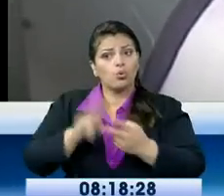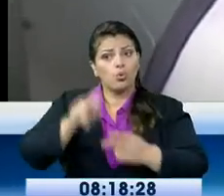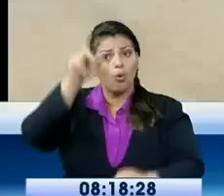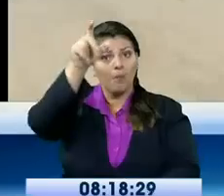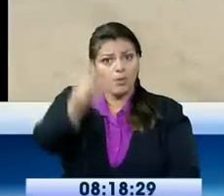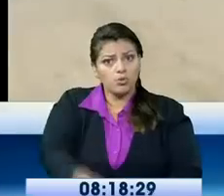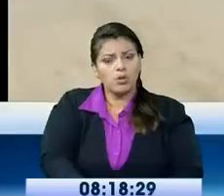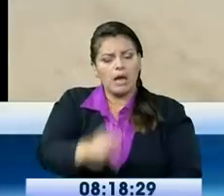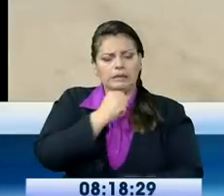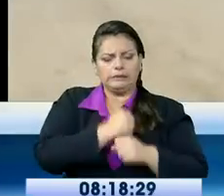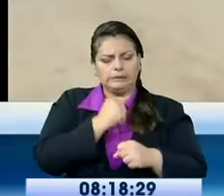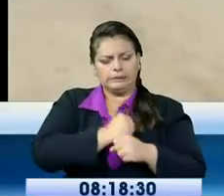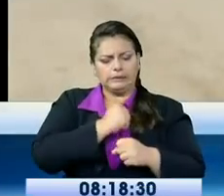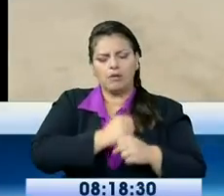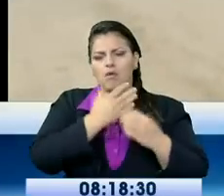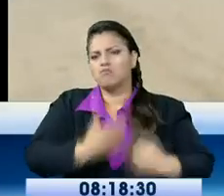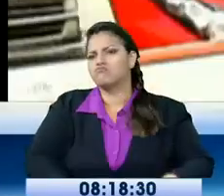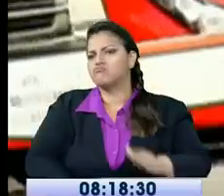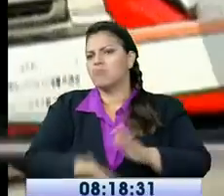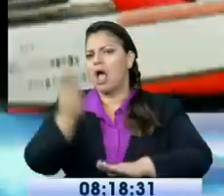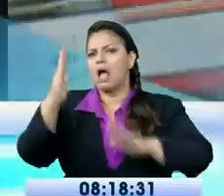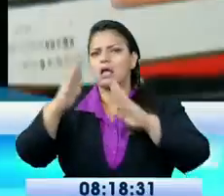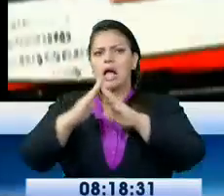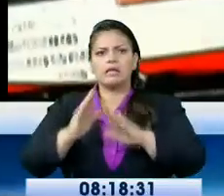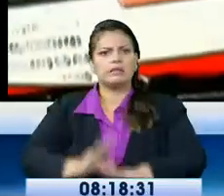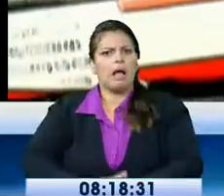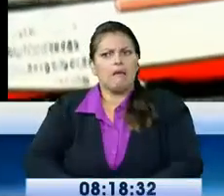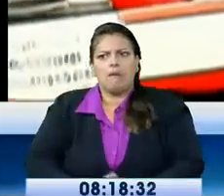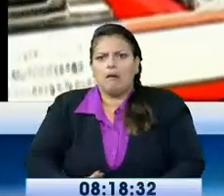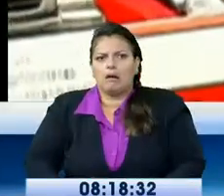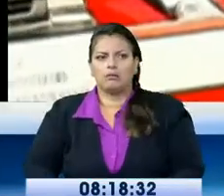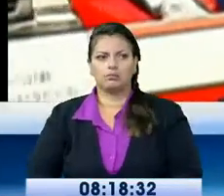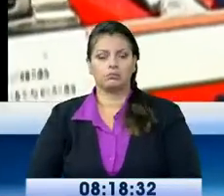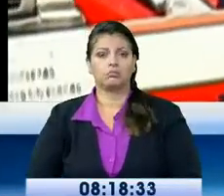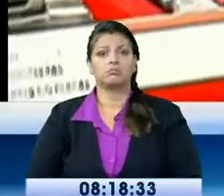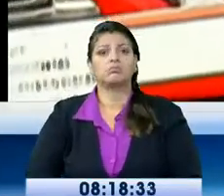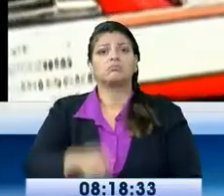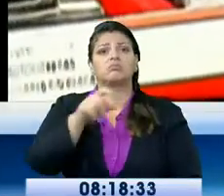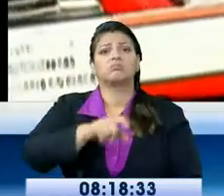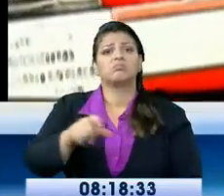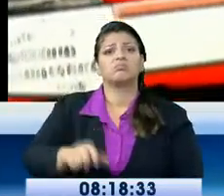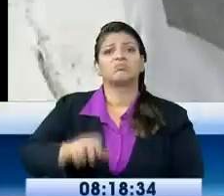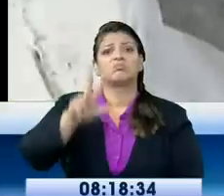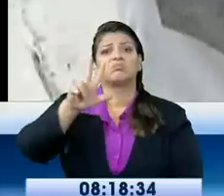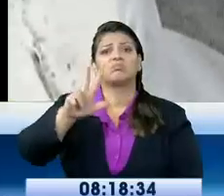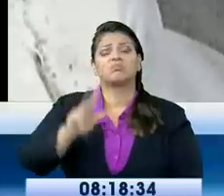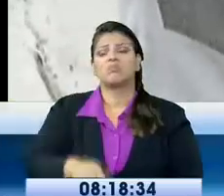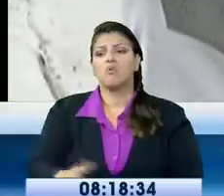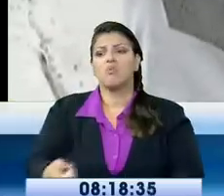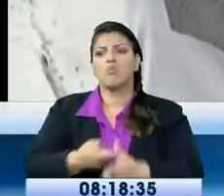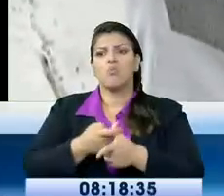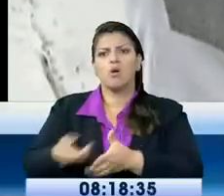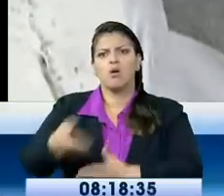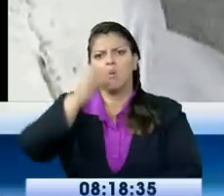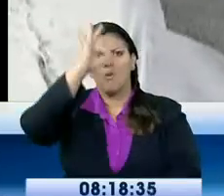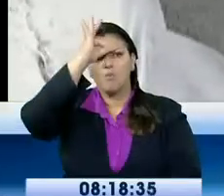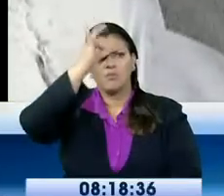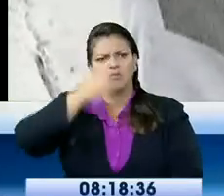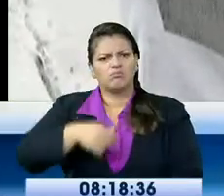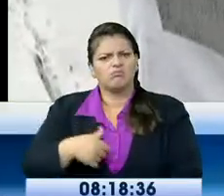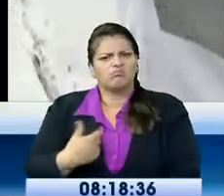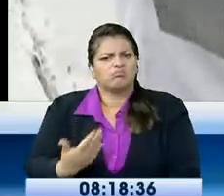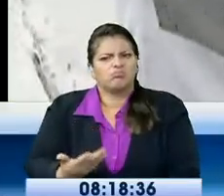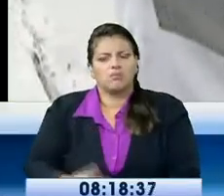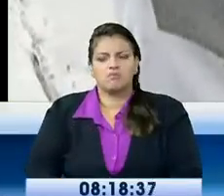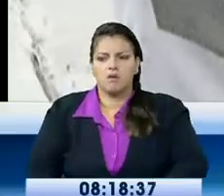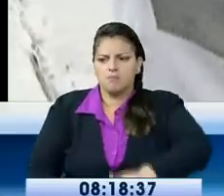todo. 3 personas más están heridas y se encuentran hospitalizadas. A sus padres los encontramos en el exterior del laboratorio de